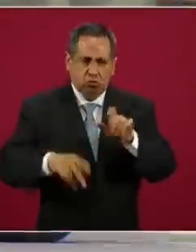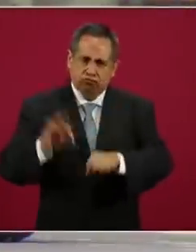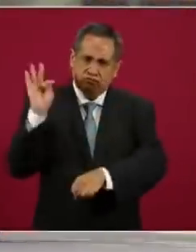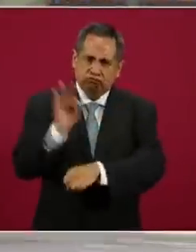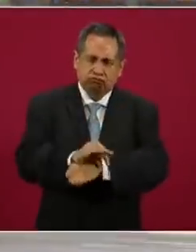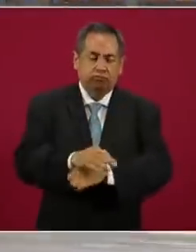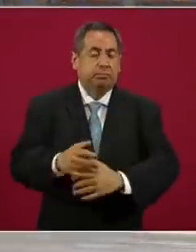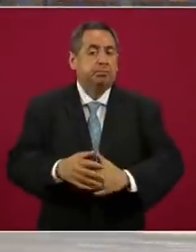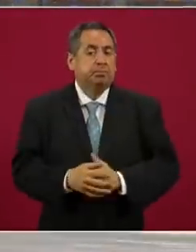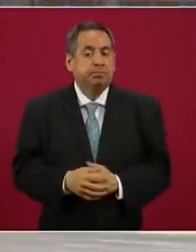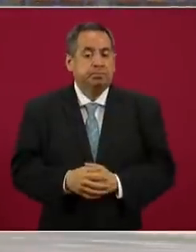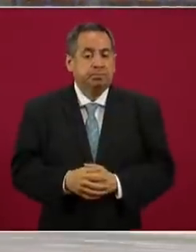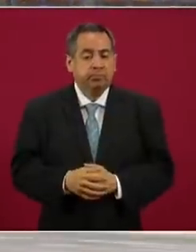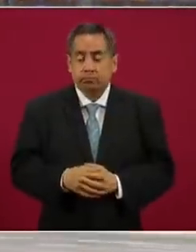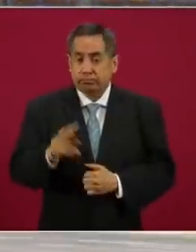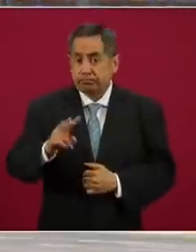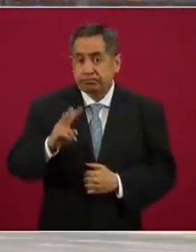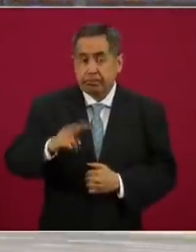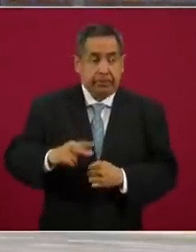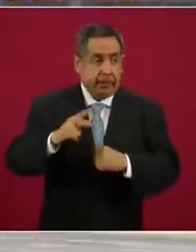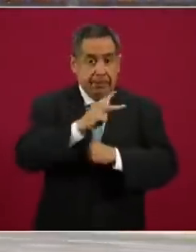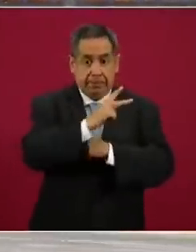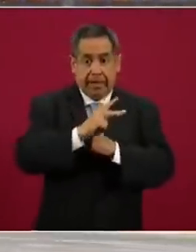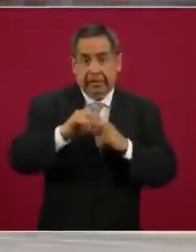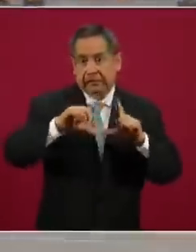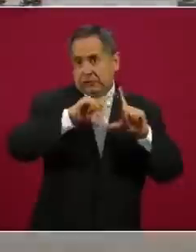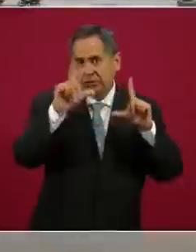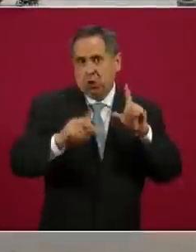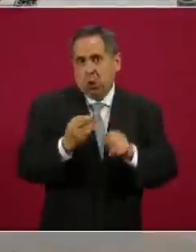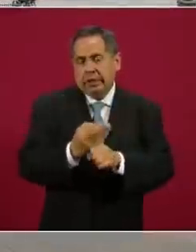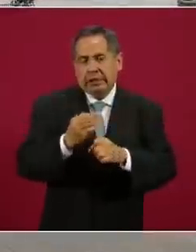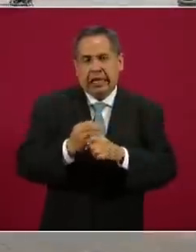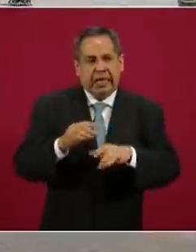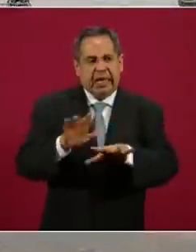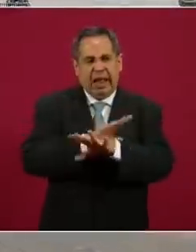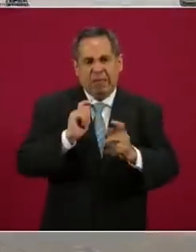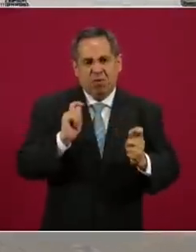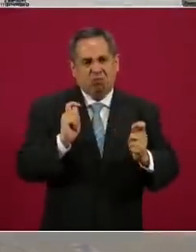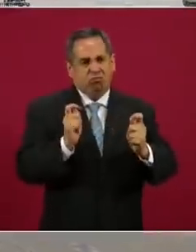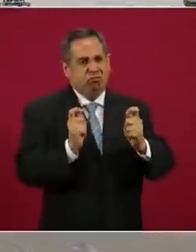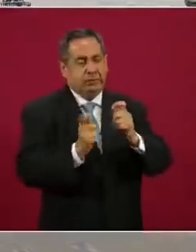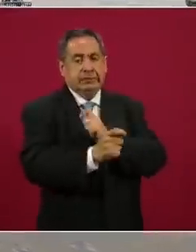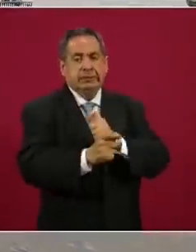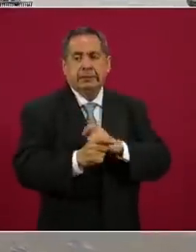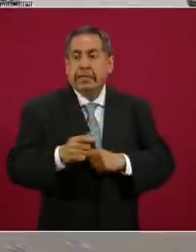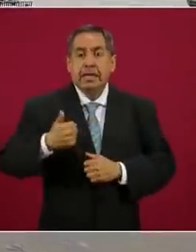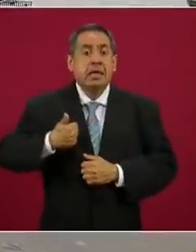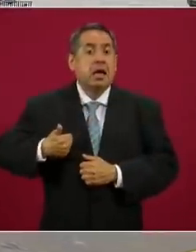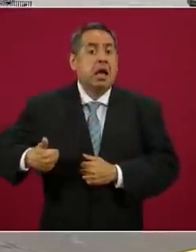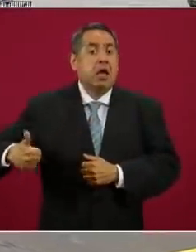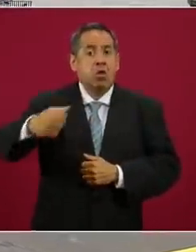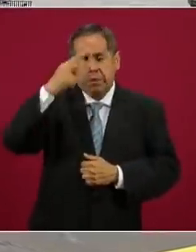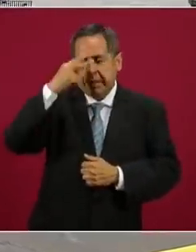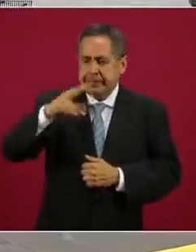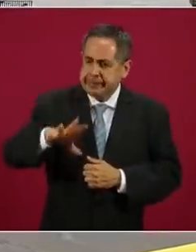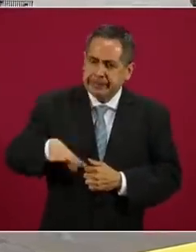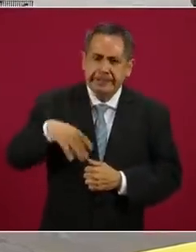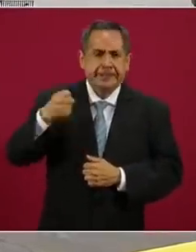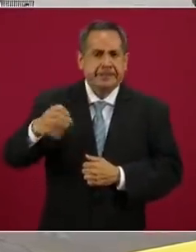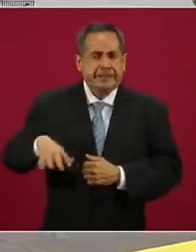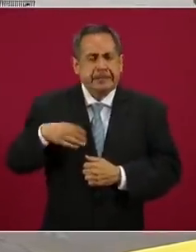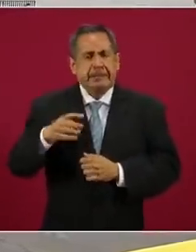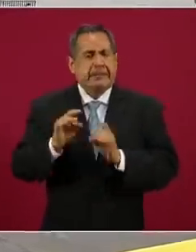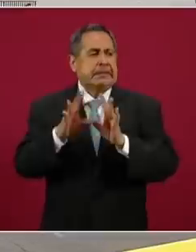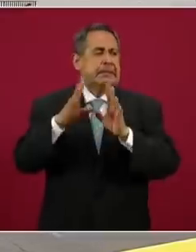como país nos encontramos en un proceso de transformación en donde todos los mexicanos damos nuestro mejor esfuerzo para vencer las adversidades